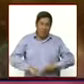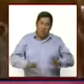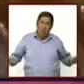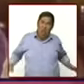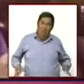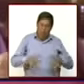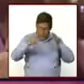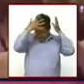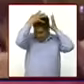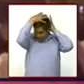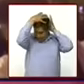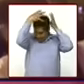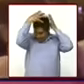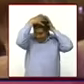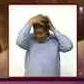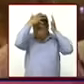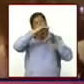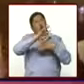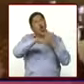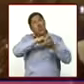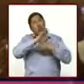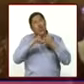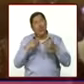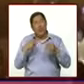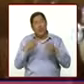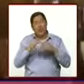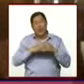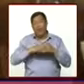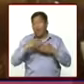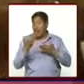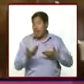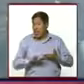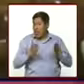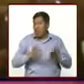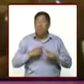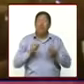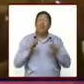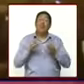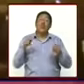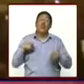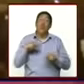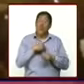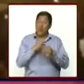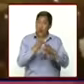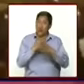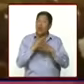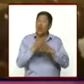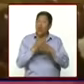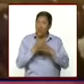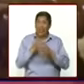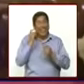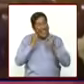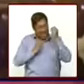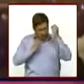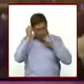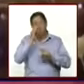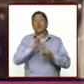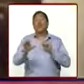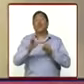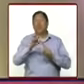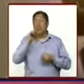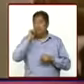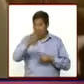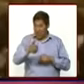borsalino, y nos voy a quedar viendo todo esto en los invitados de lujo. Sin embargo, vamos a compartir esta expresión cultural.